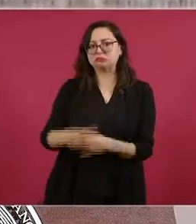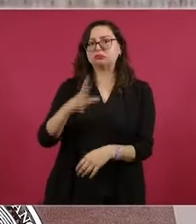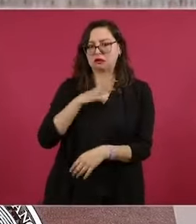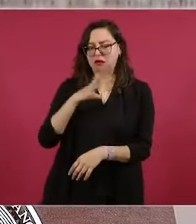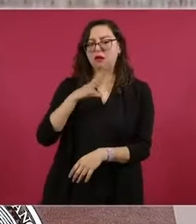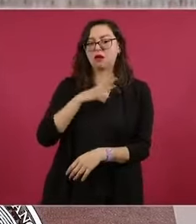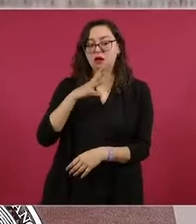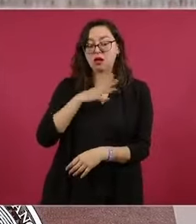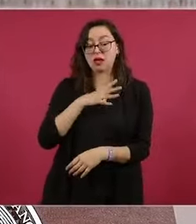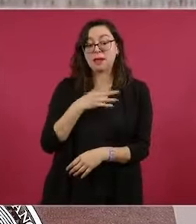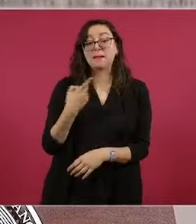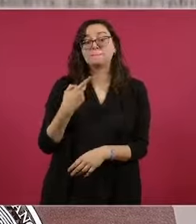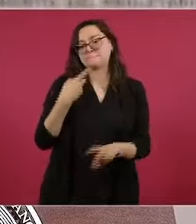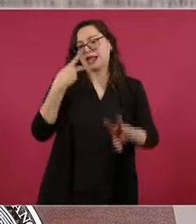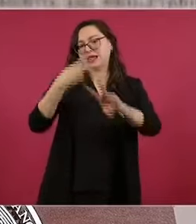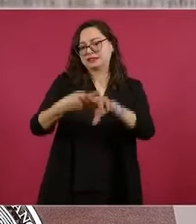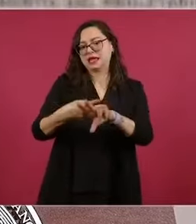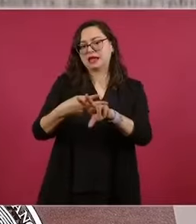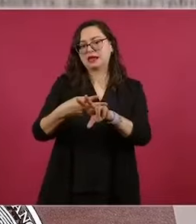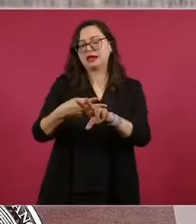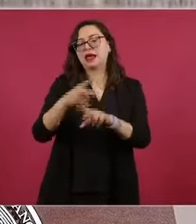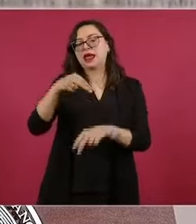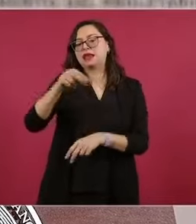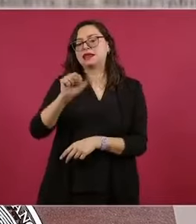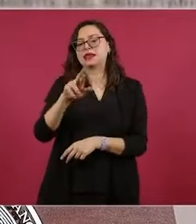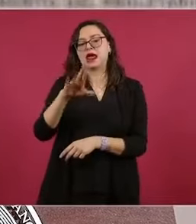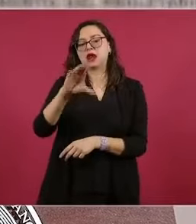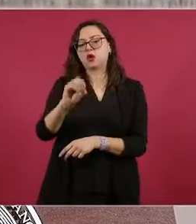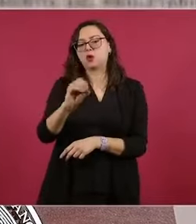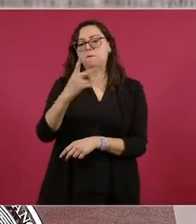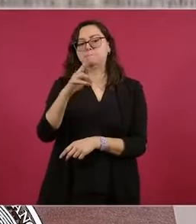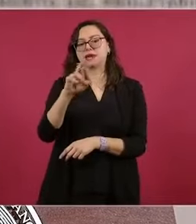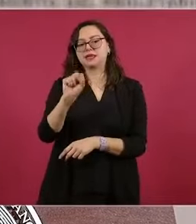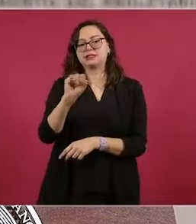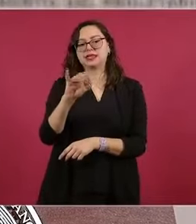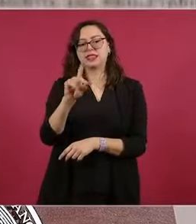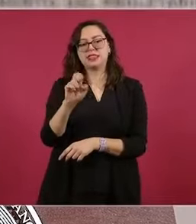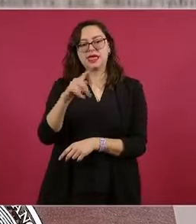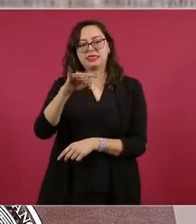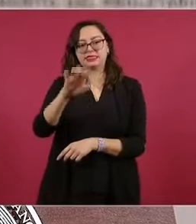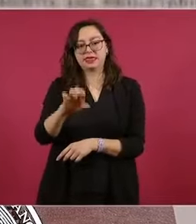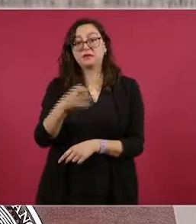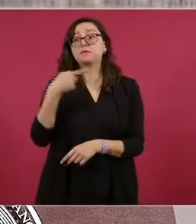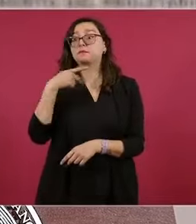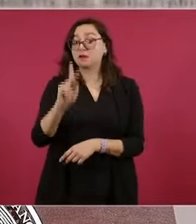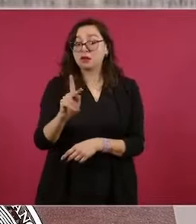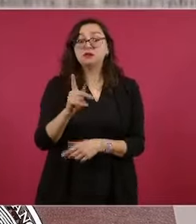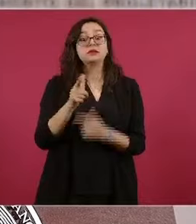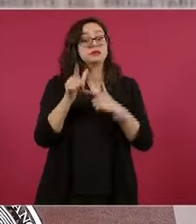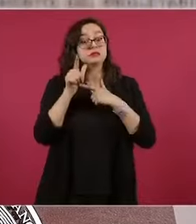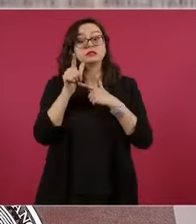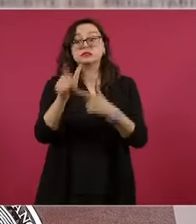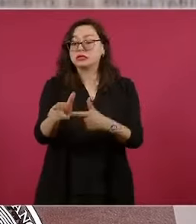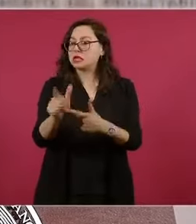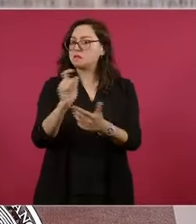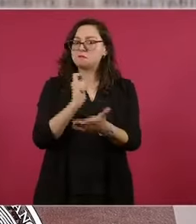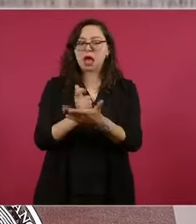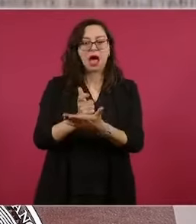pero esta campaña, como decimos, continúa en redes sociales y este es el caso de